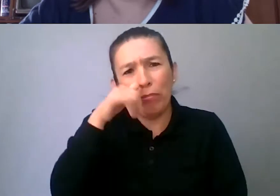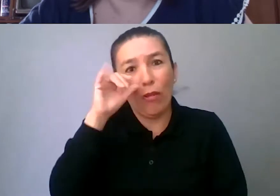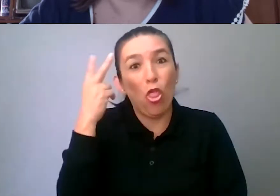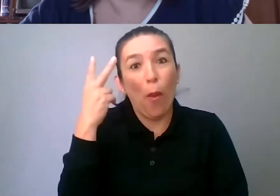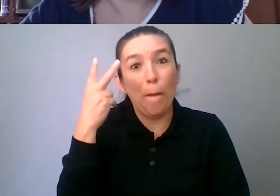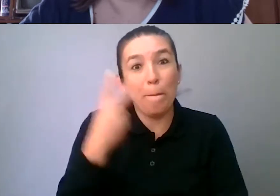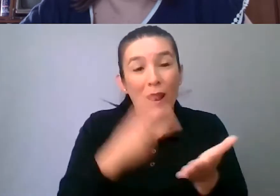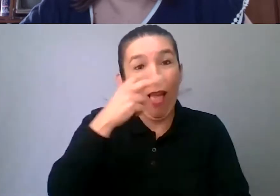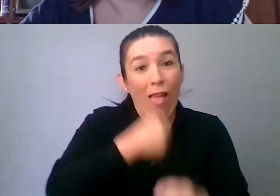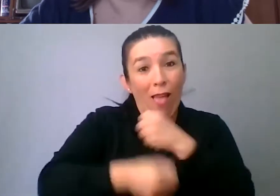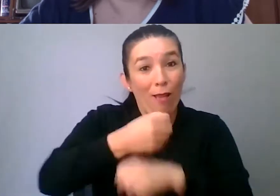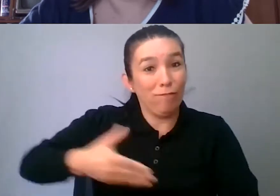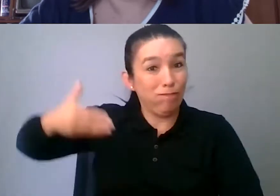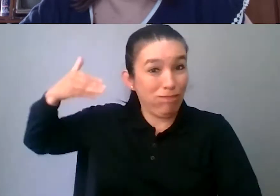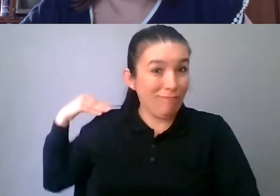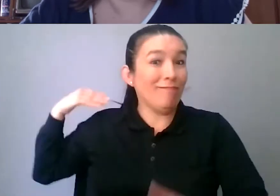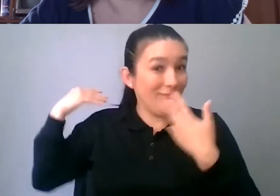ya.